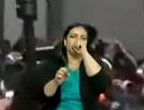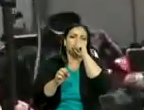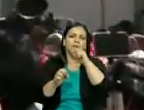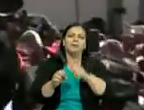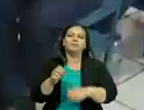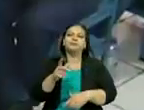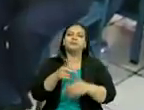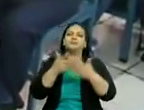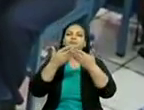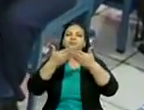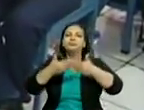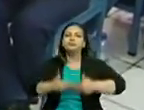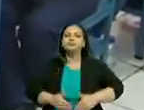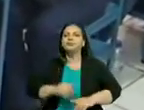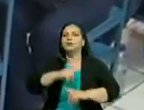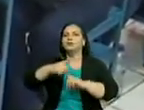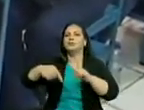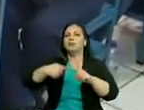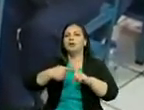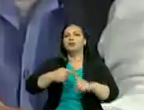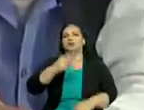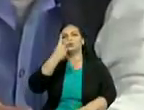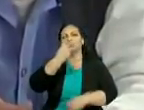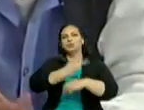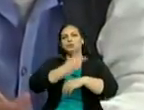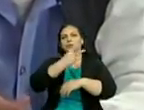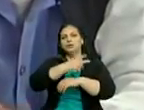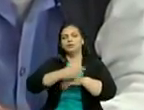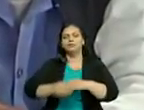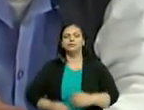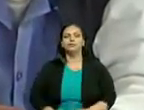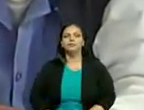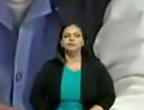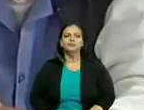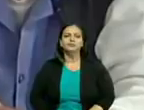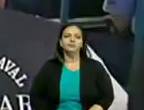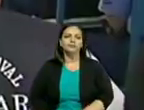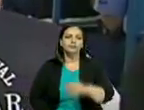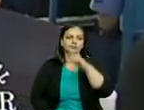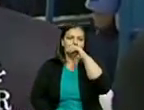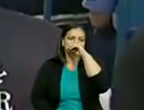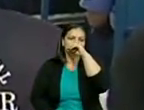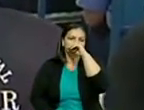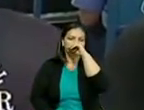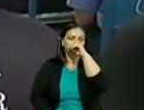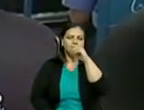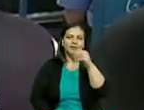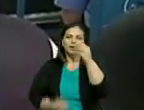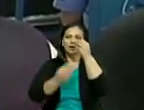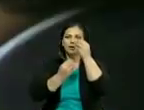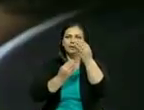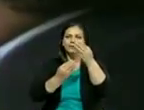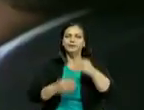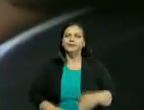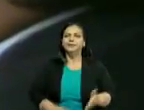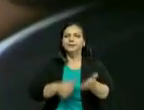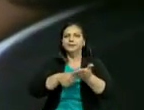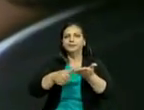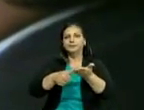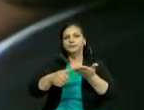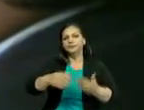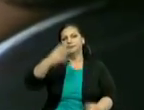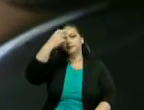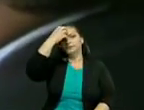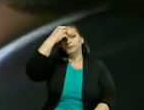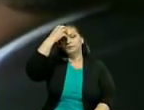Después de la protesta ha vuelto la normalidad a los colegios con sus aulas a bancas llenas y un Ministerio de Educación